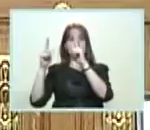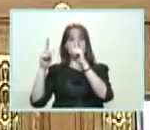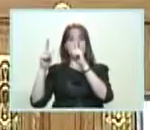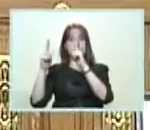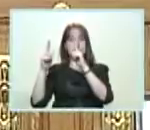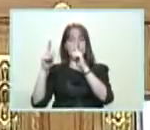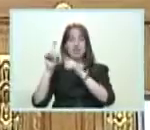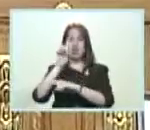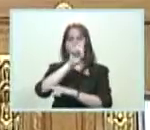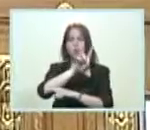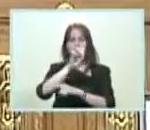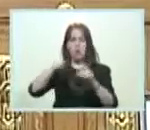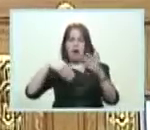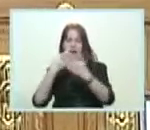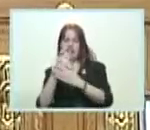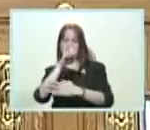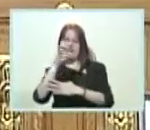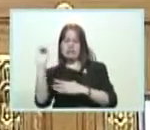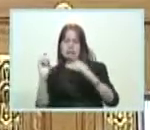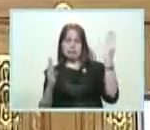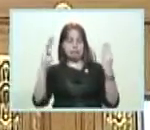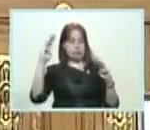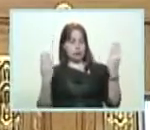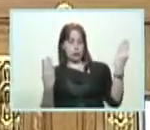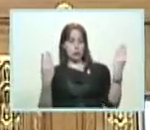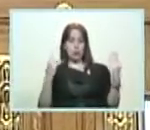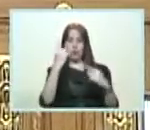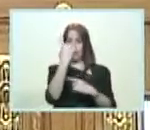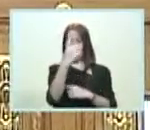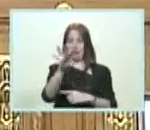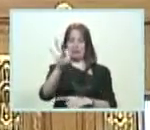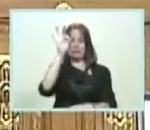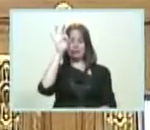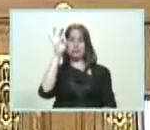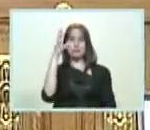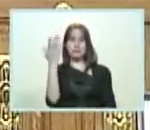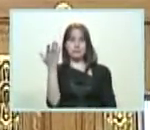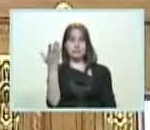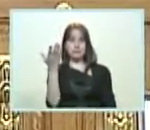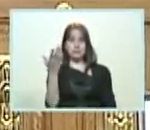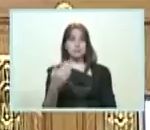Del 1 al 100 había una sola opción